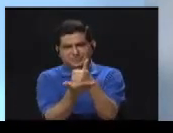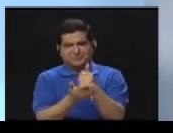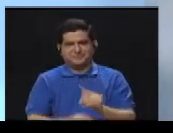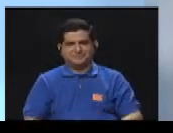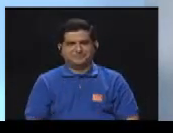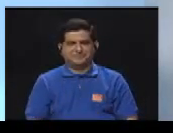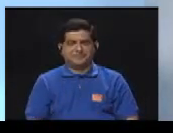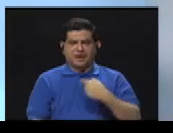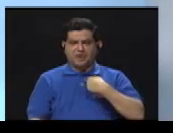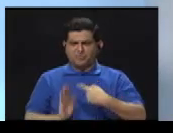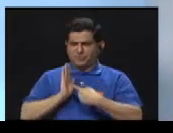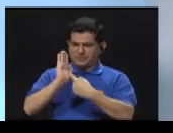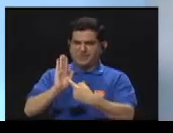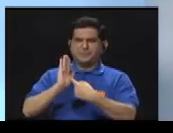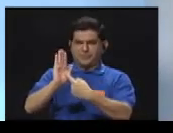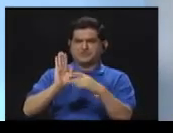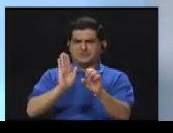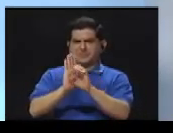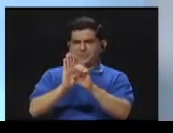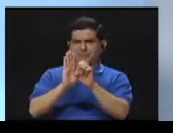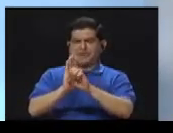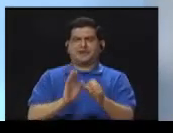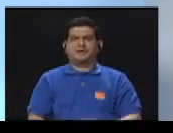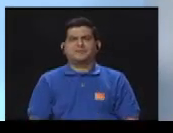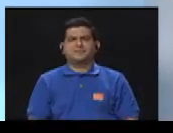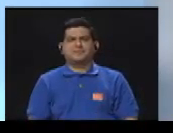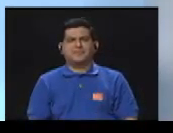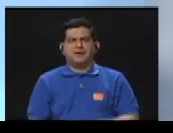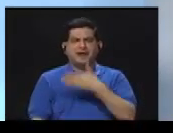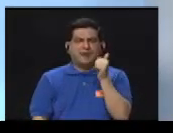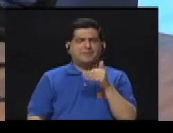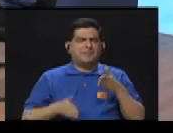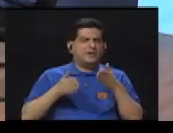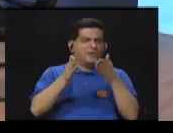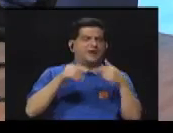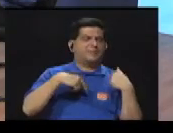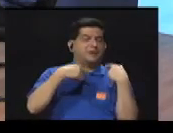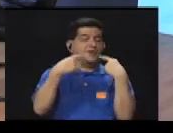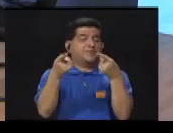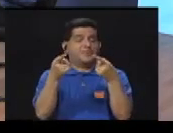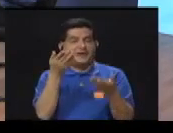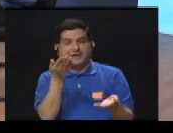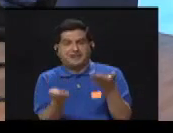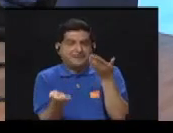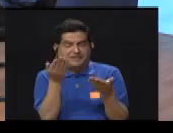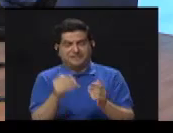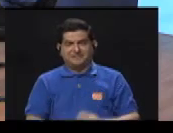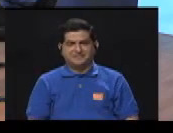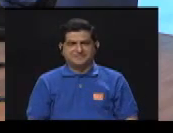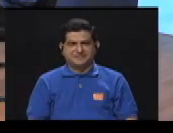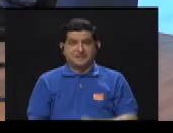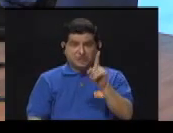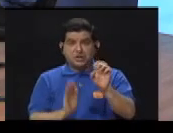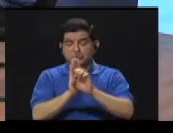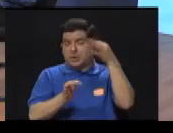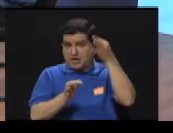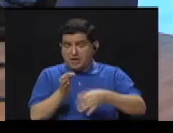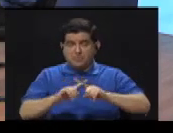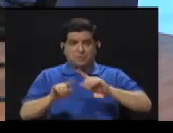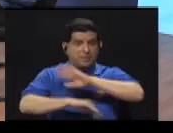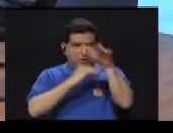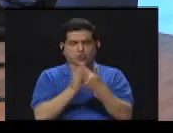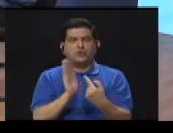más fácil, digamos, lo enseñan a uno como cuáles son las mejores rutas para ir, para viajar, o sea, de eso como un